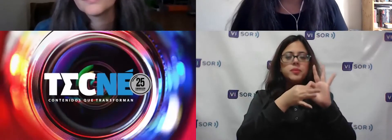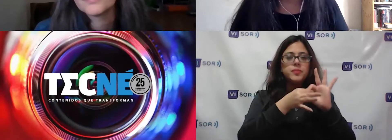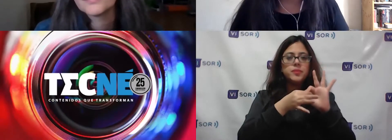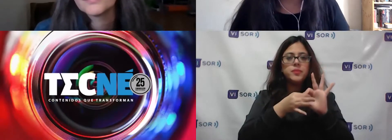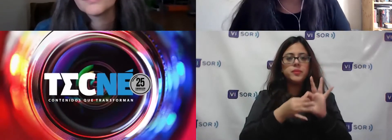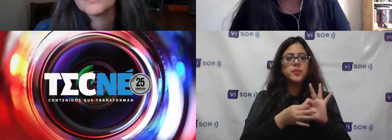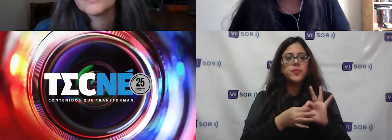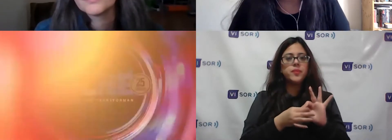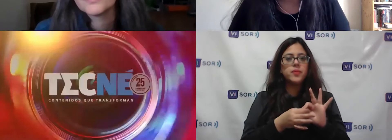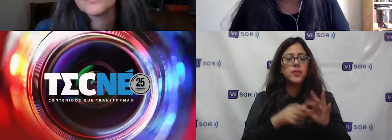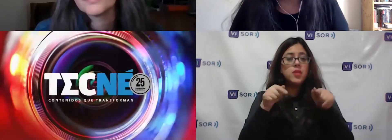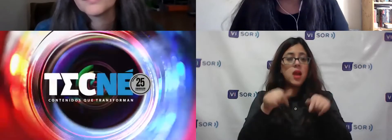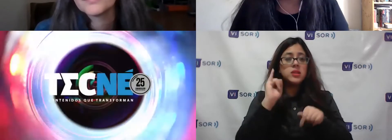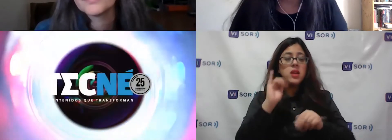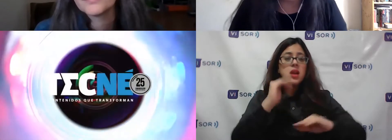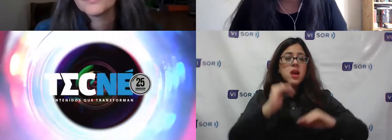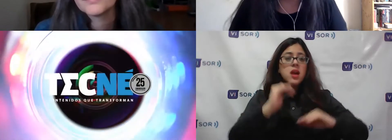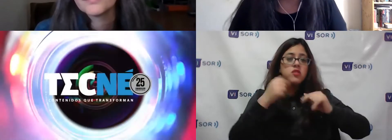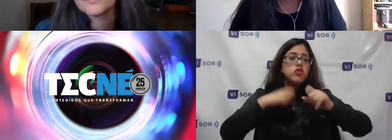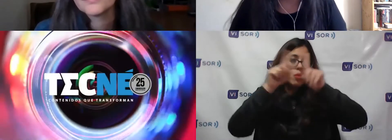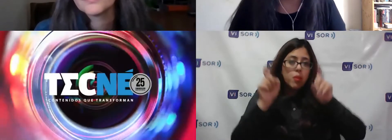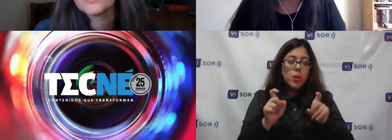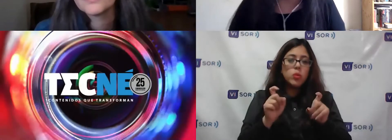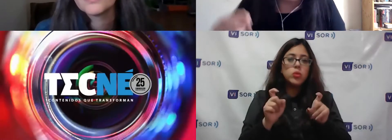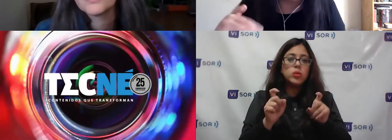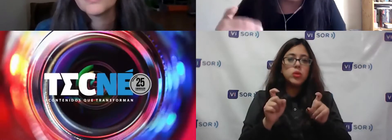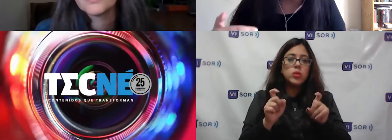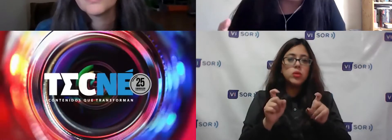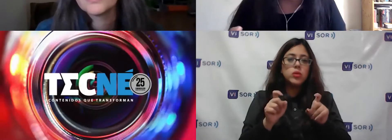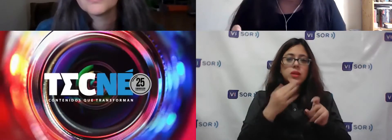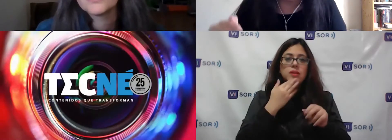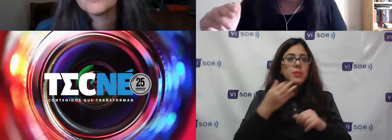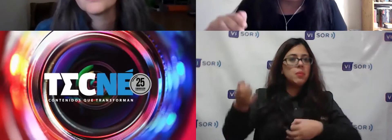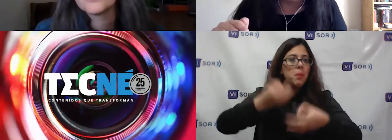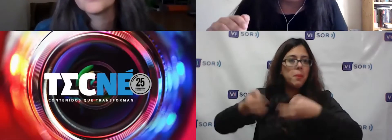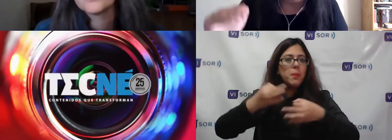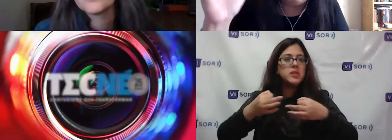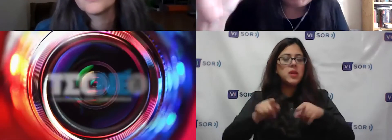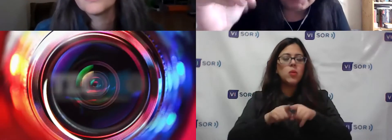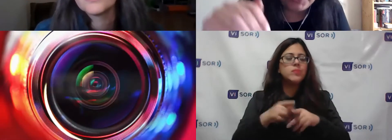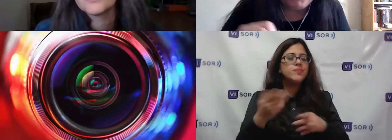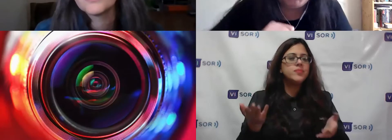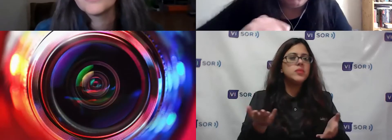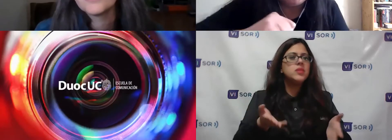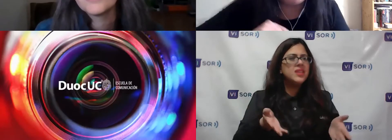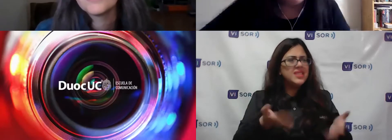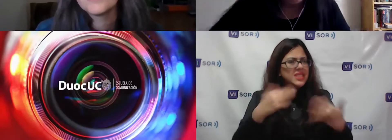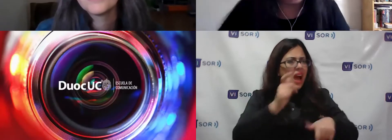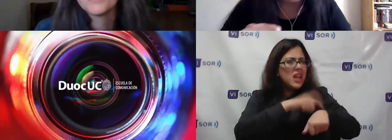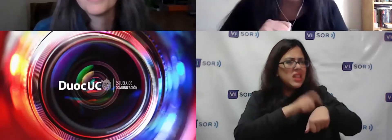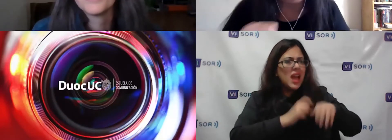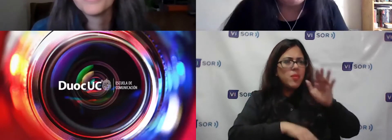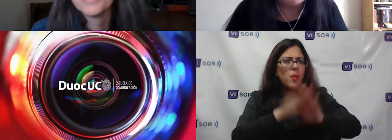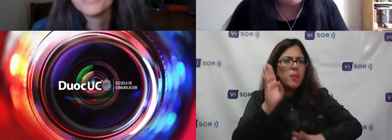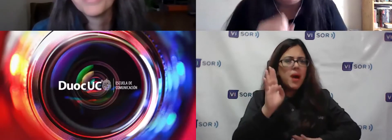de alguna forma así a veces me pregunto yo sobre todo la nota que me están direccionales que supera también dice más tiempo la primera me hincha no me